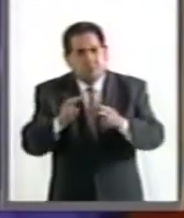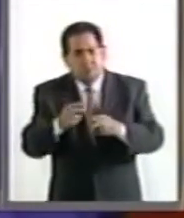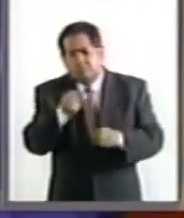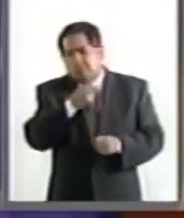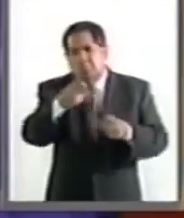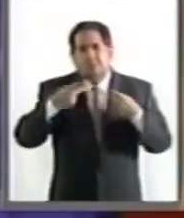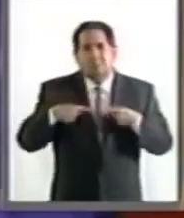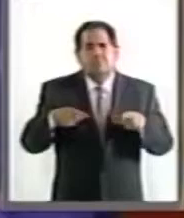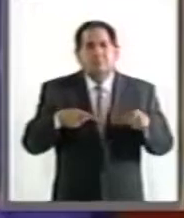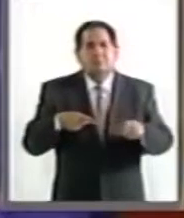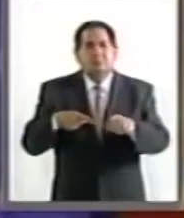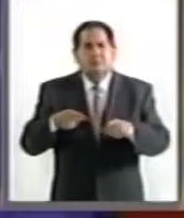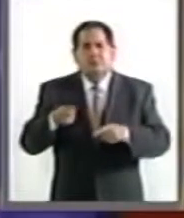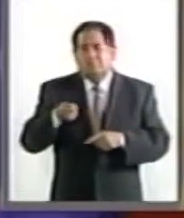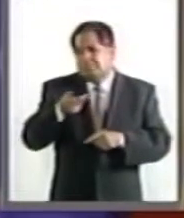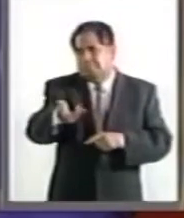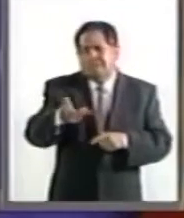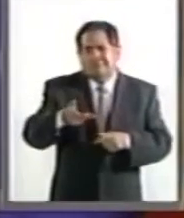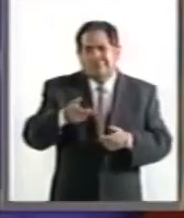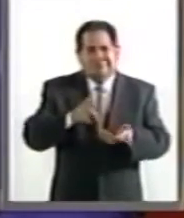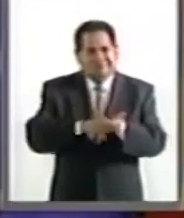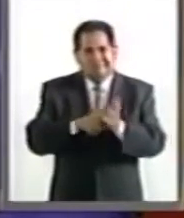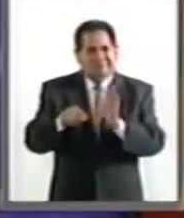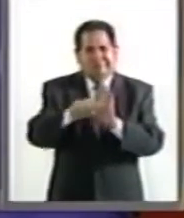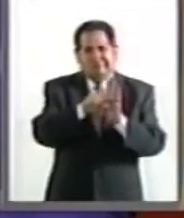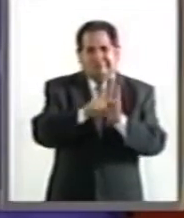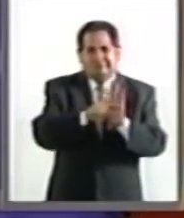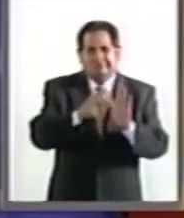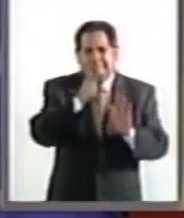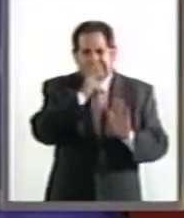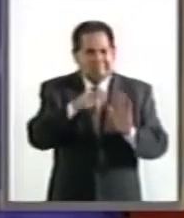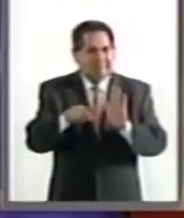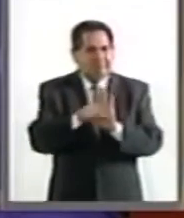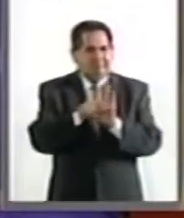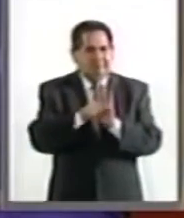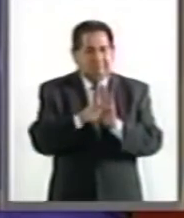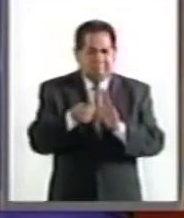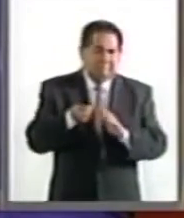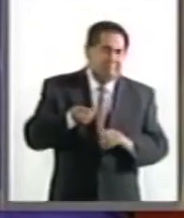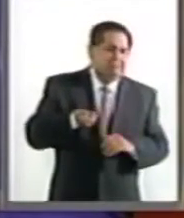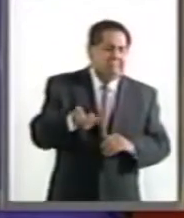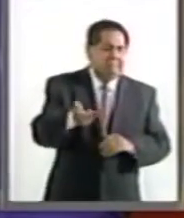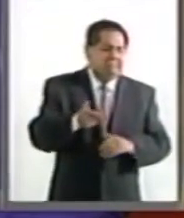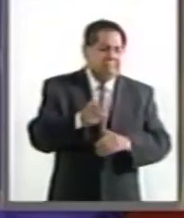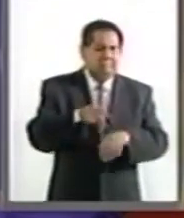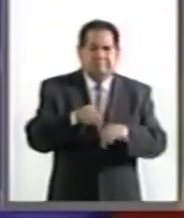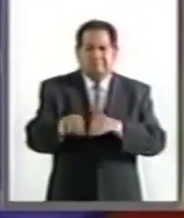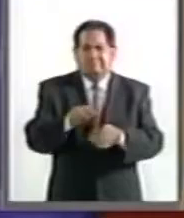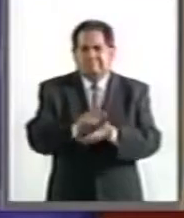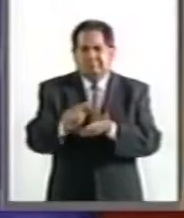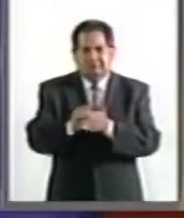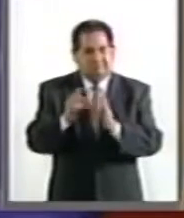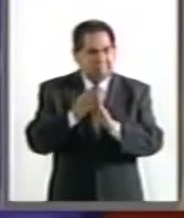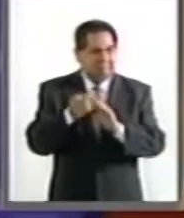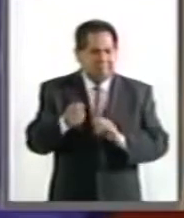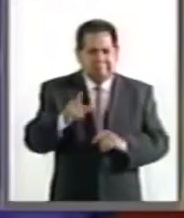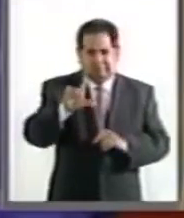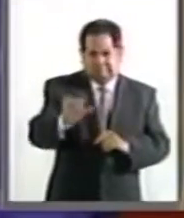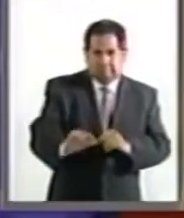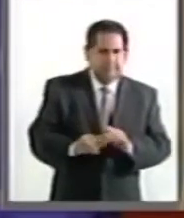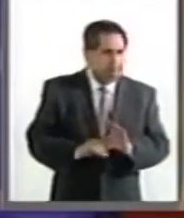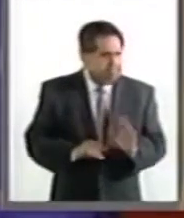mucha gente referirse de manera peyorativa a quienes realizan este tipo de trabajo. De tal manera que